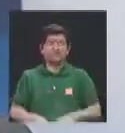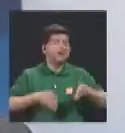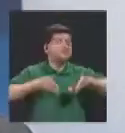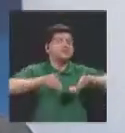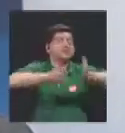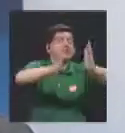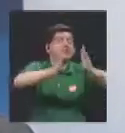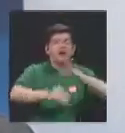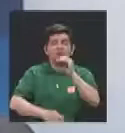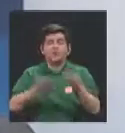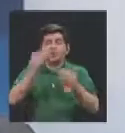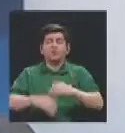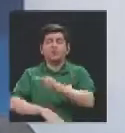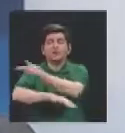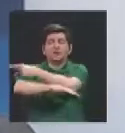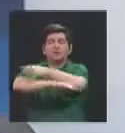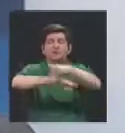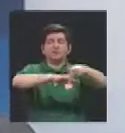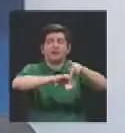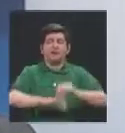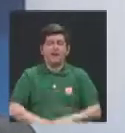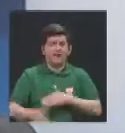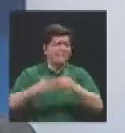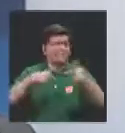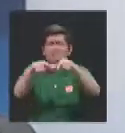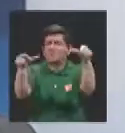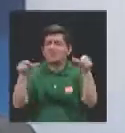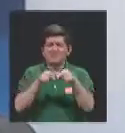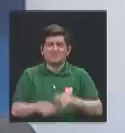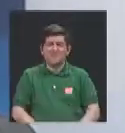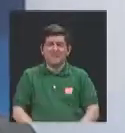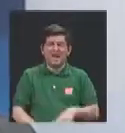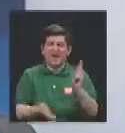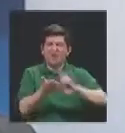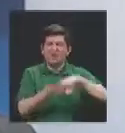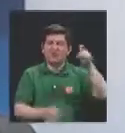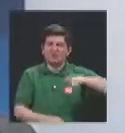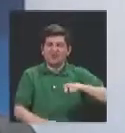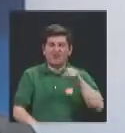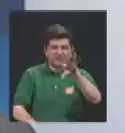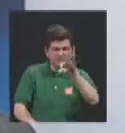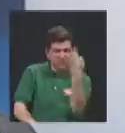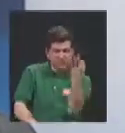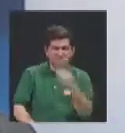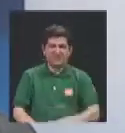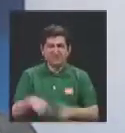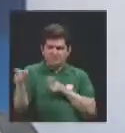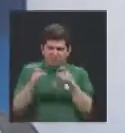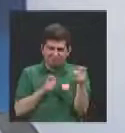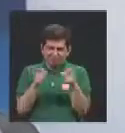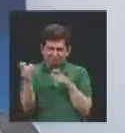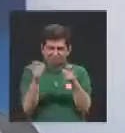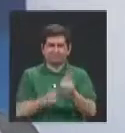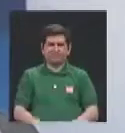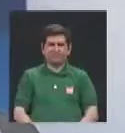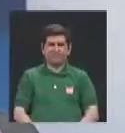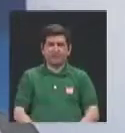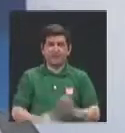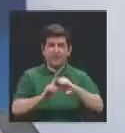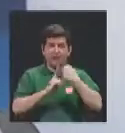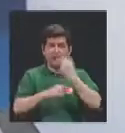vengo a filmar, puede ser la calle o puede ser la playa, ¿verdad? Es cualquier lugar que requiera un contrato para que